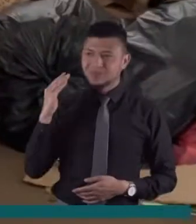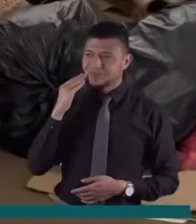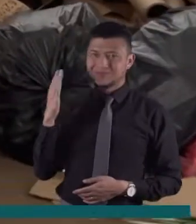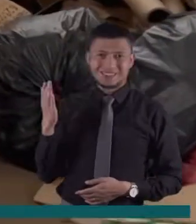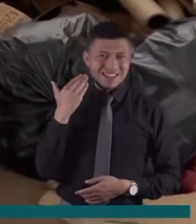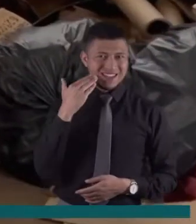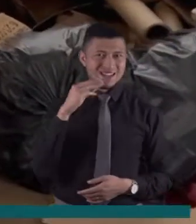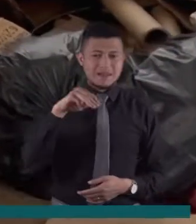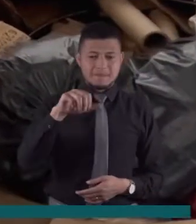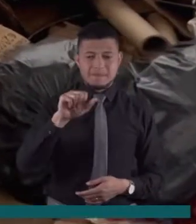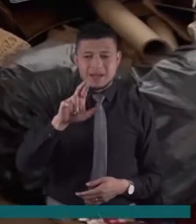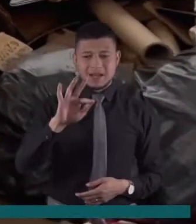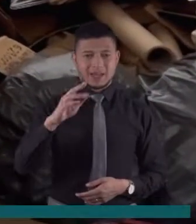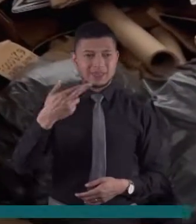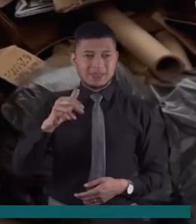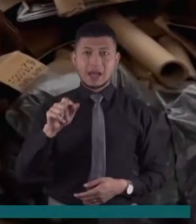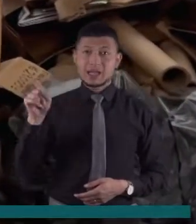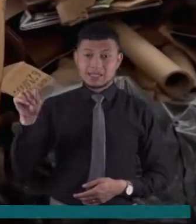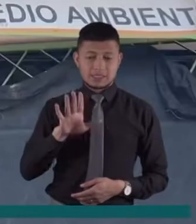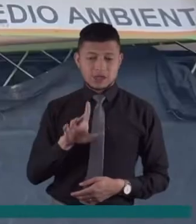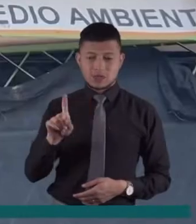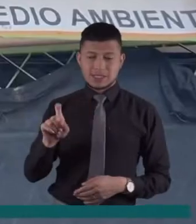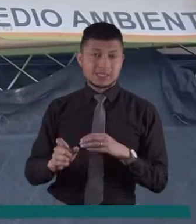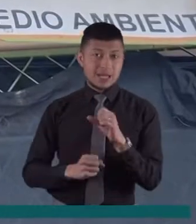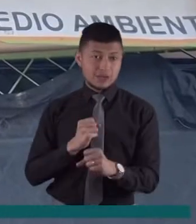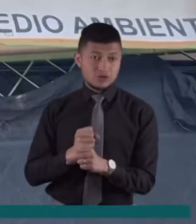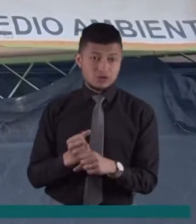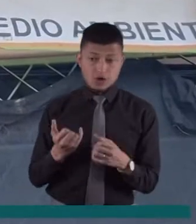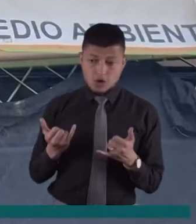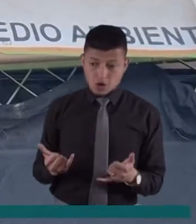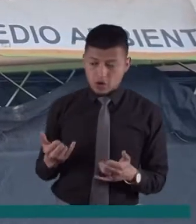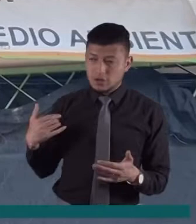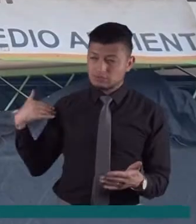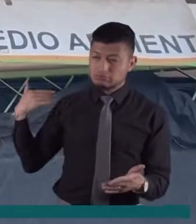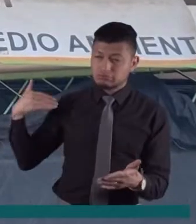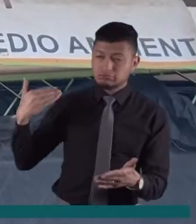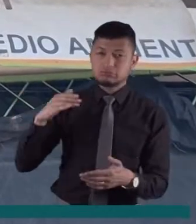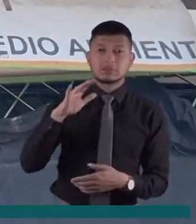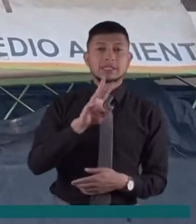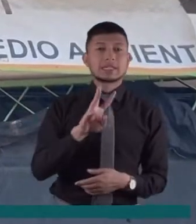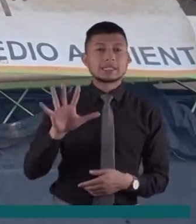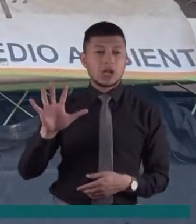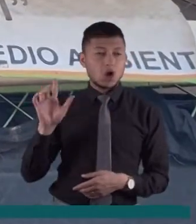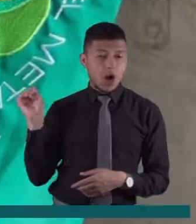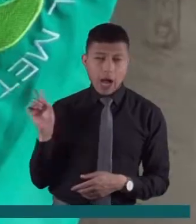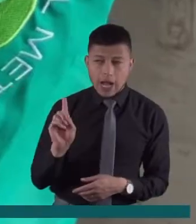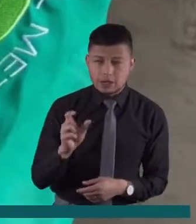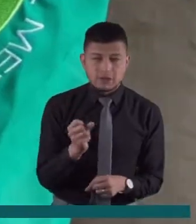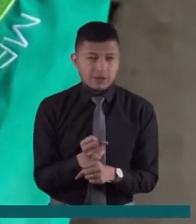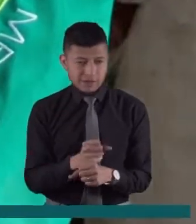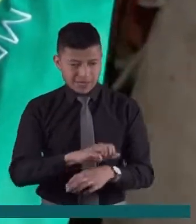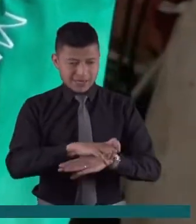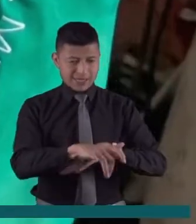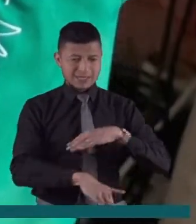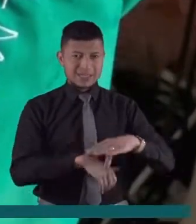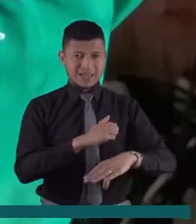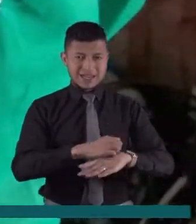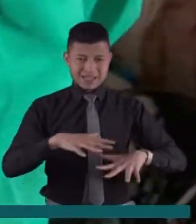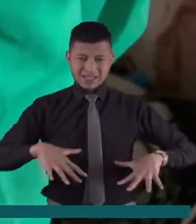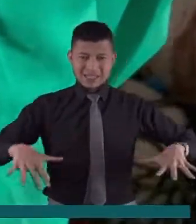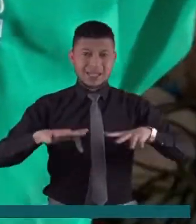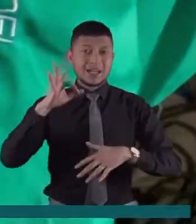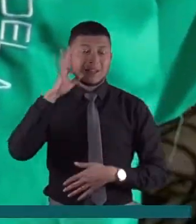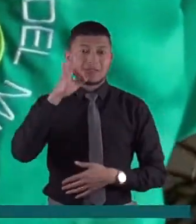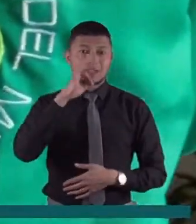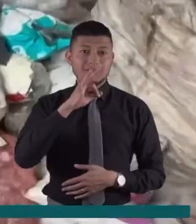Marta Guevara tiene 56 años de edad y hoy, después de 35 años realizando la labor del reciclaje en las calles de